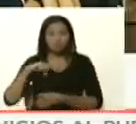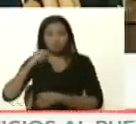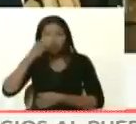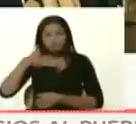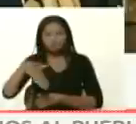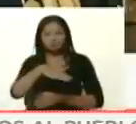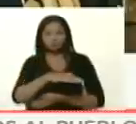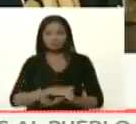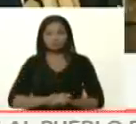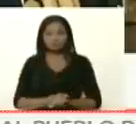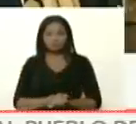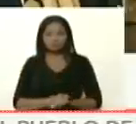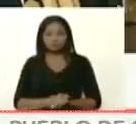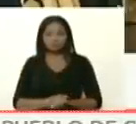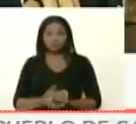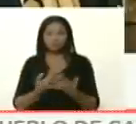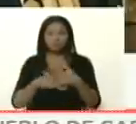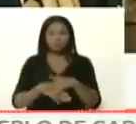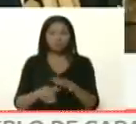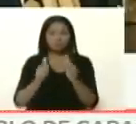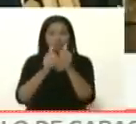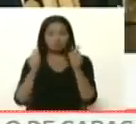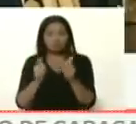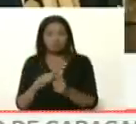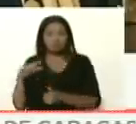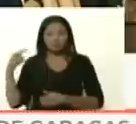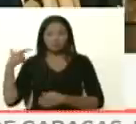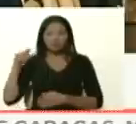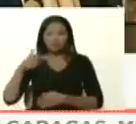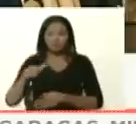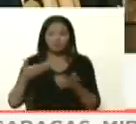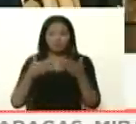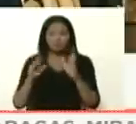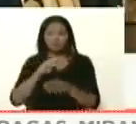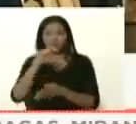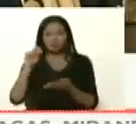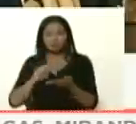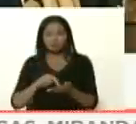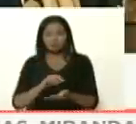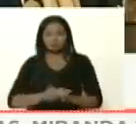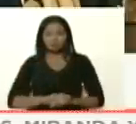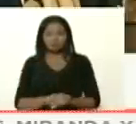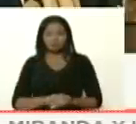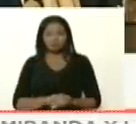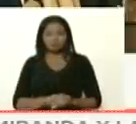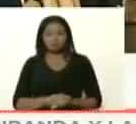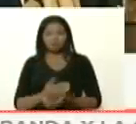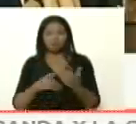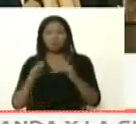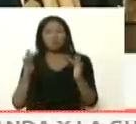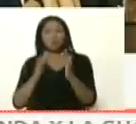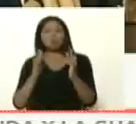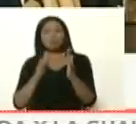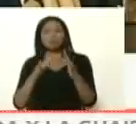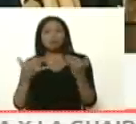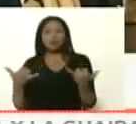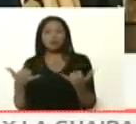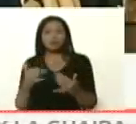a través del sistema de transporte público nacional. Vamos a darle el pase a